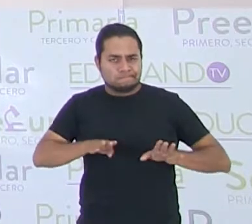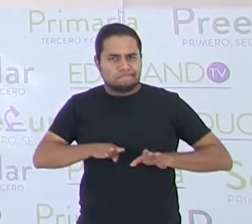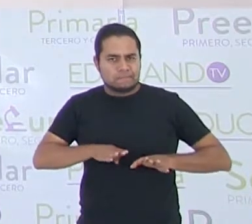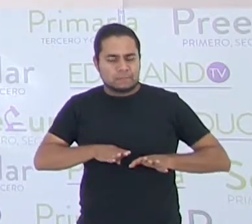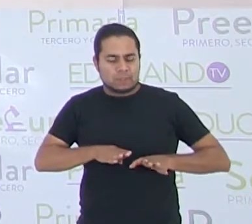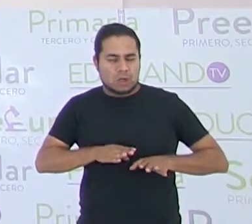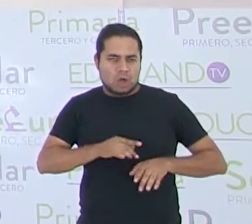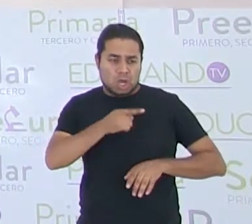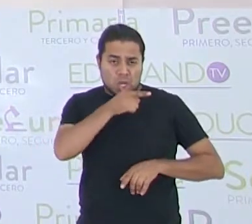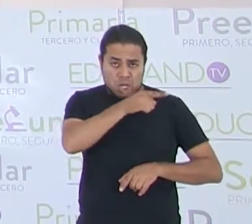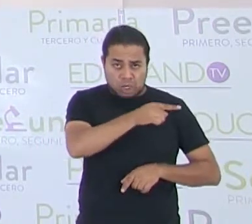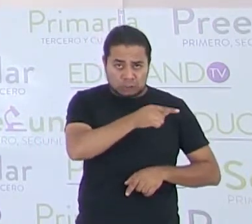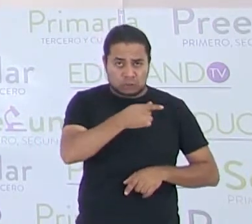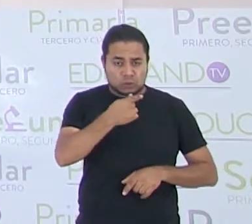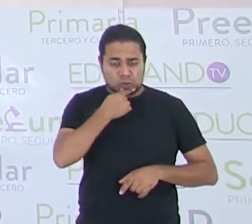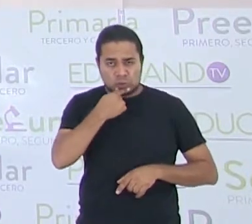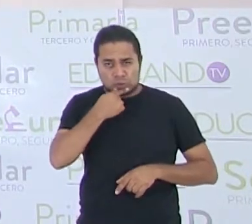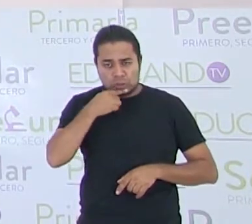fuerte.